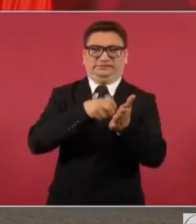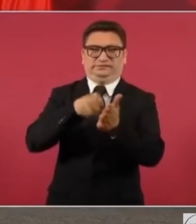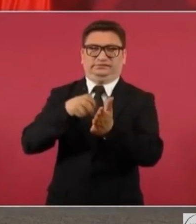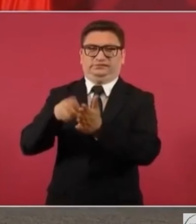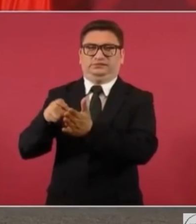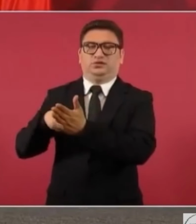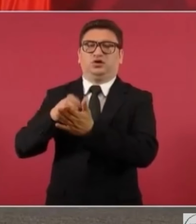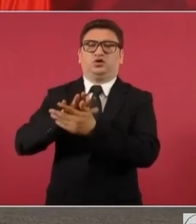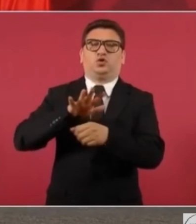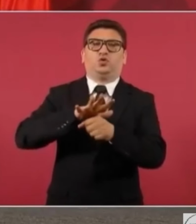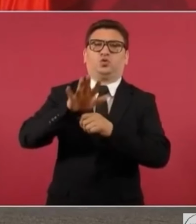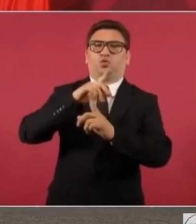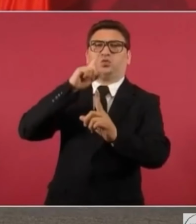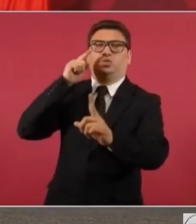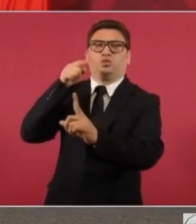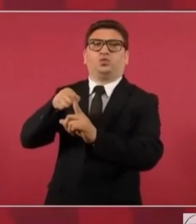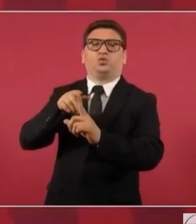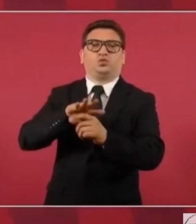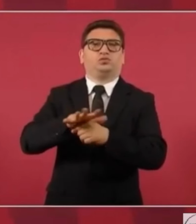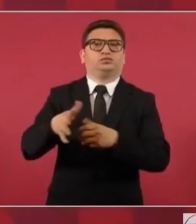tenían como propósito